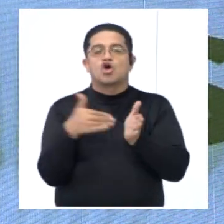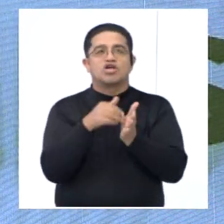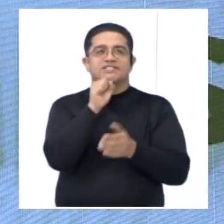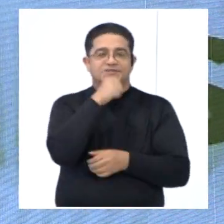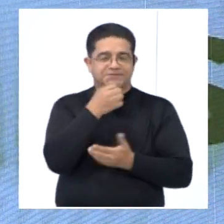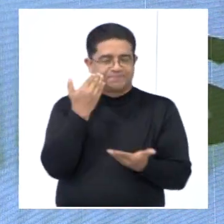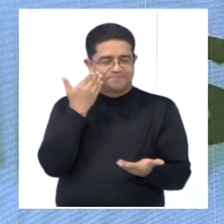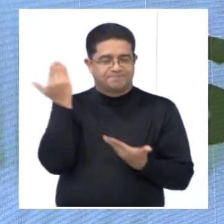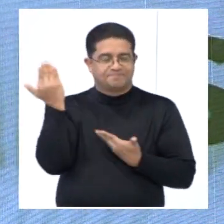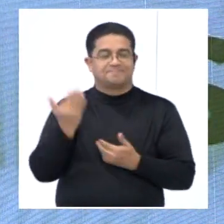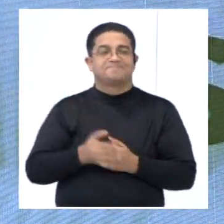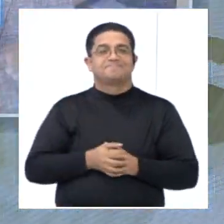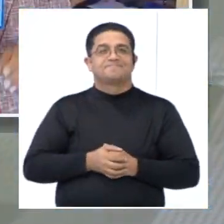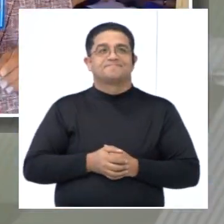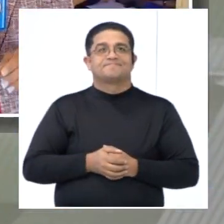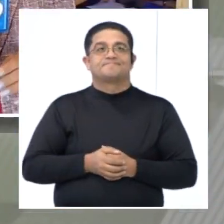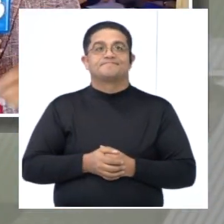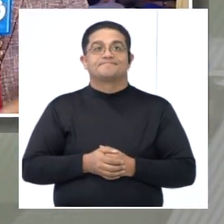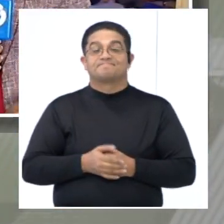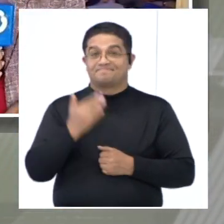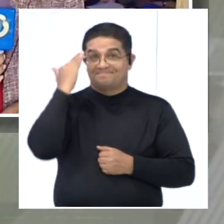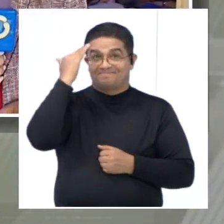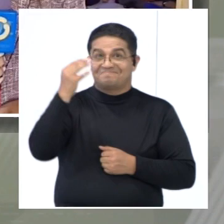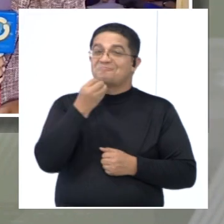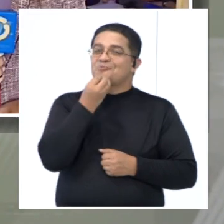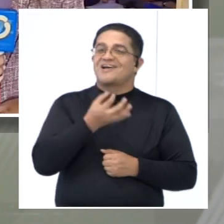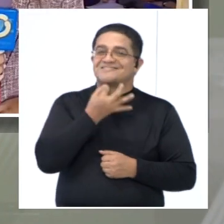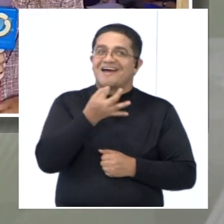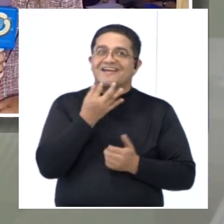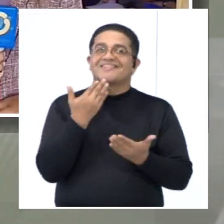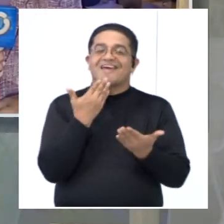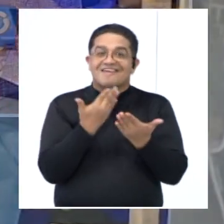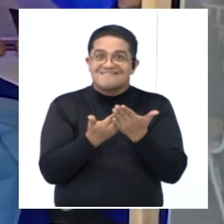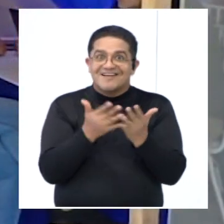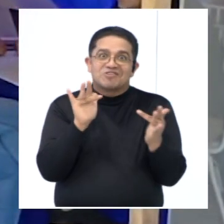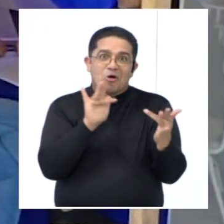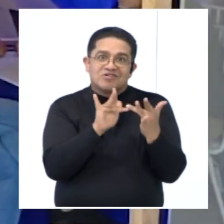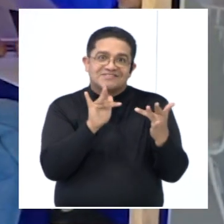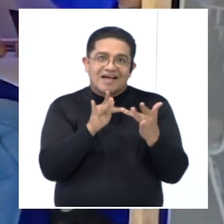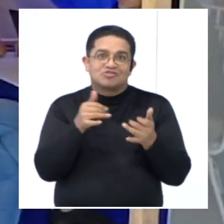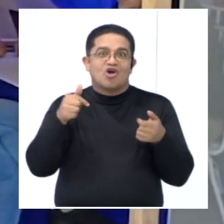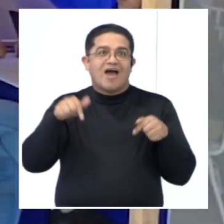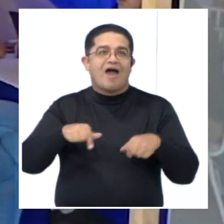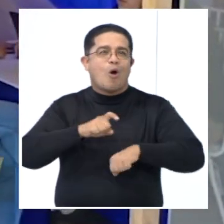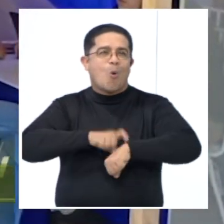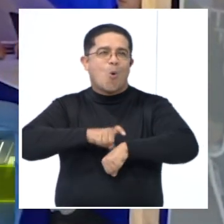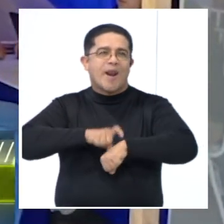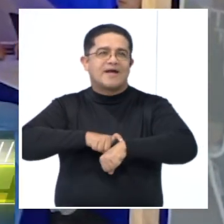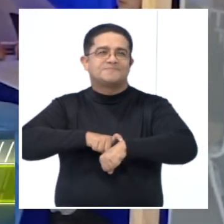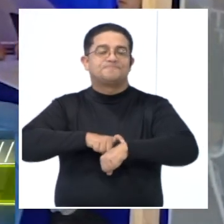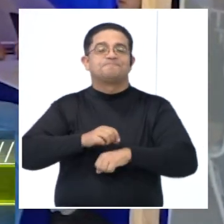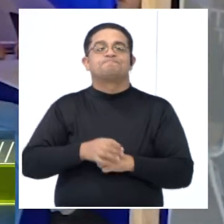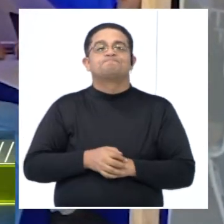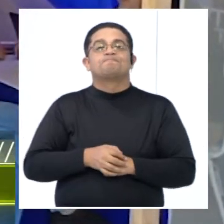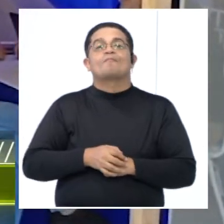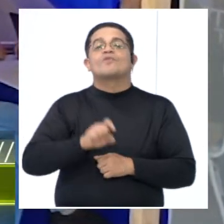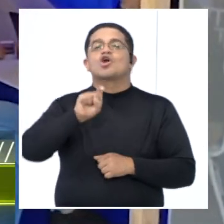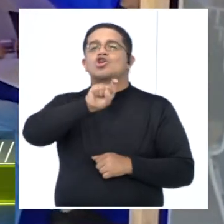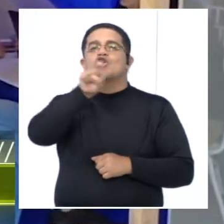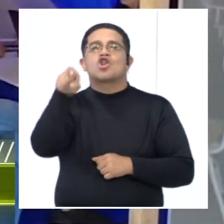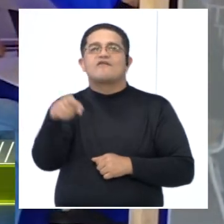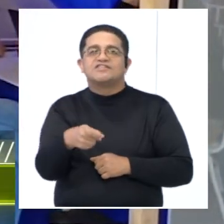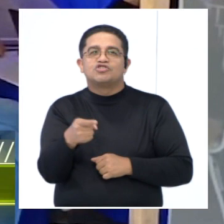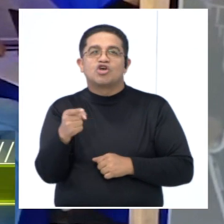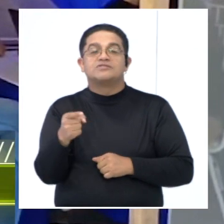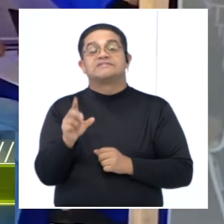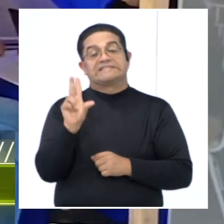escuchamos. Hola, muy buenas tardes. Muchas gracias por el contacto informativo que establecemos a esta hora. Globovisión dice presente por